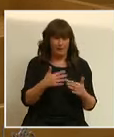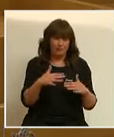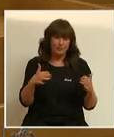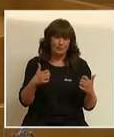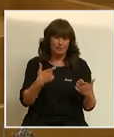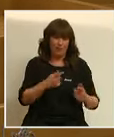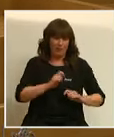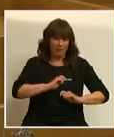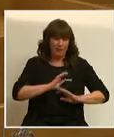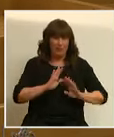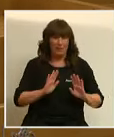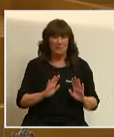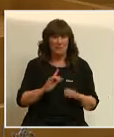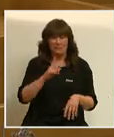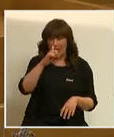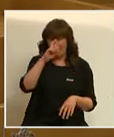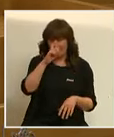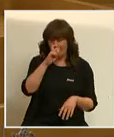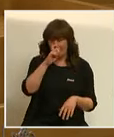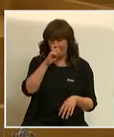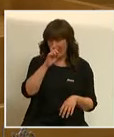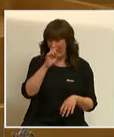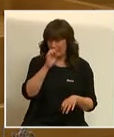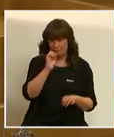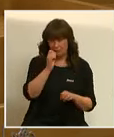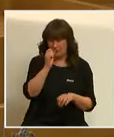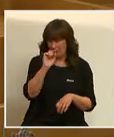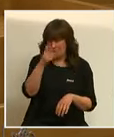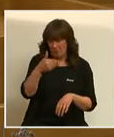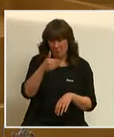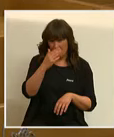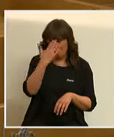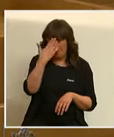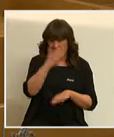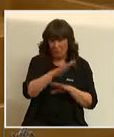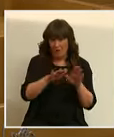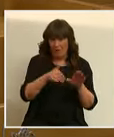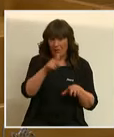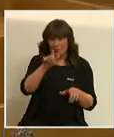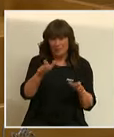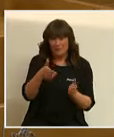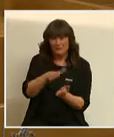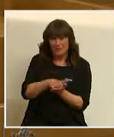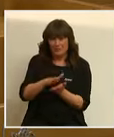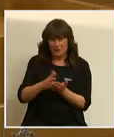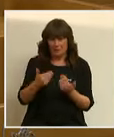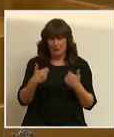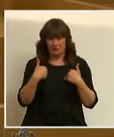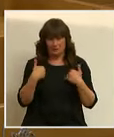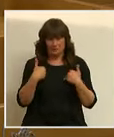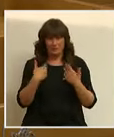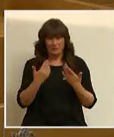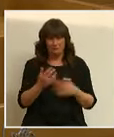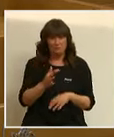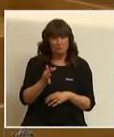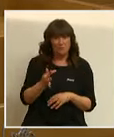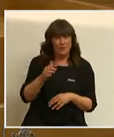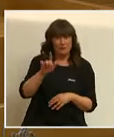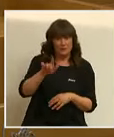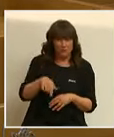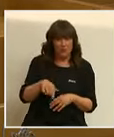y recordar, por supuesto, a las víctimas de este hecho que hoy nos reúne aquí, a la par